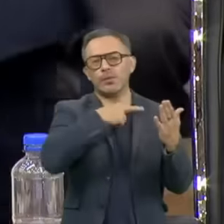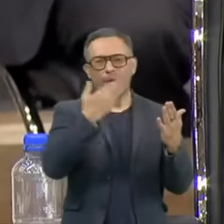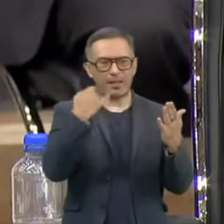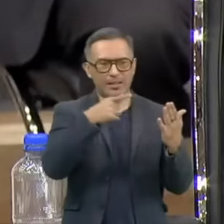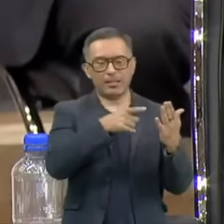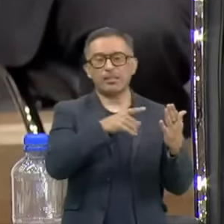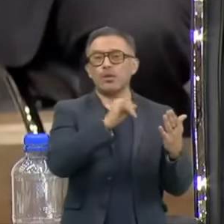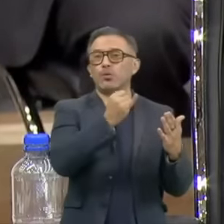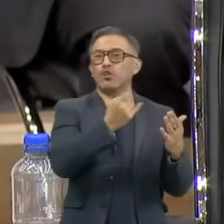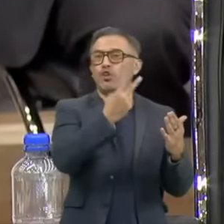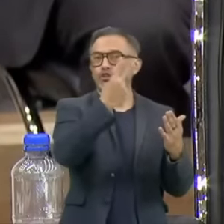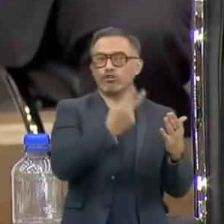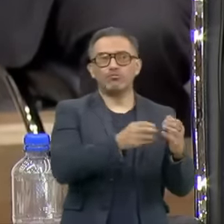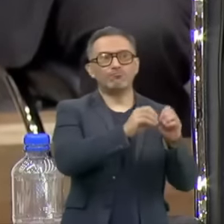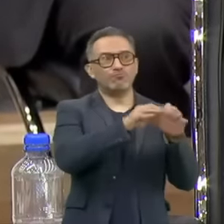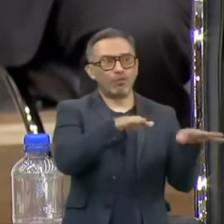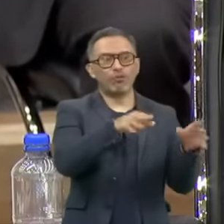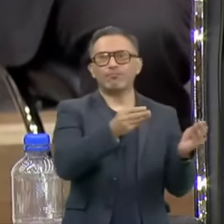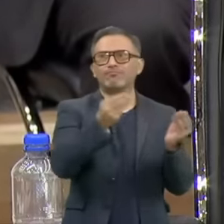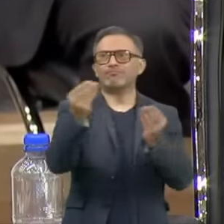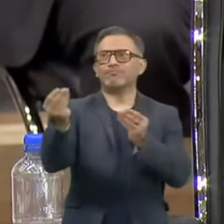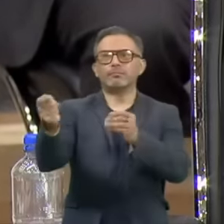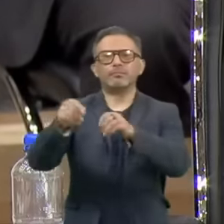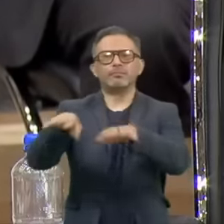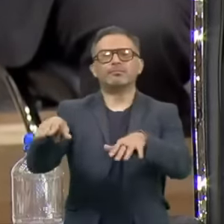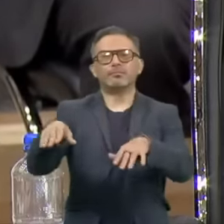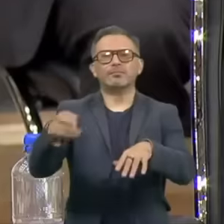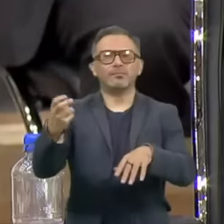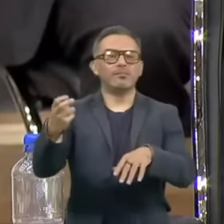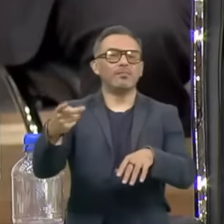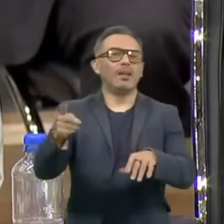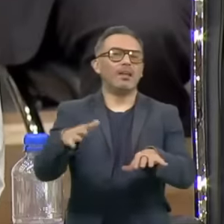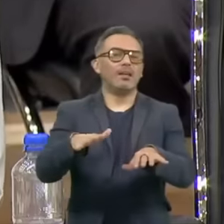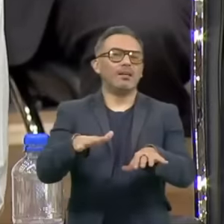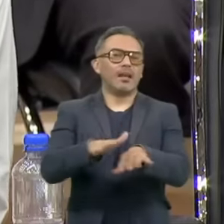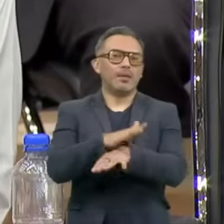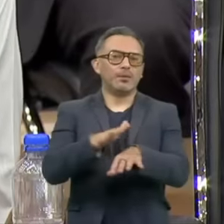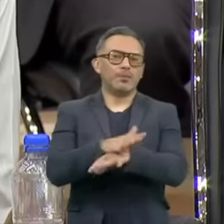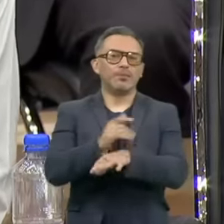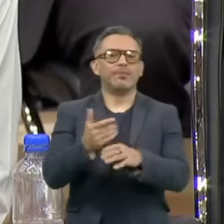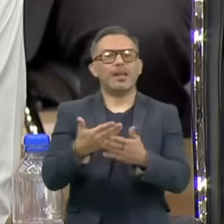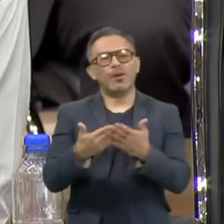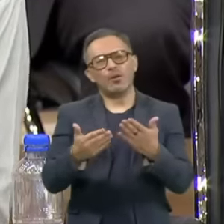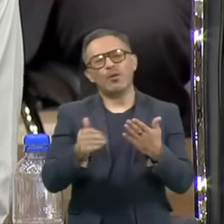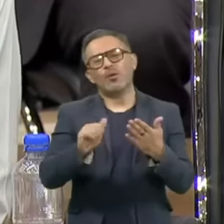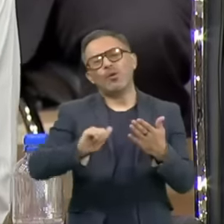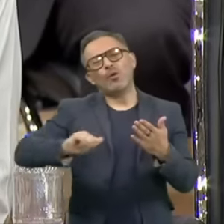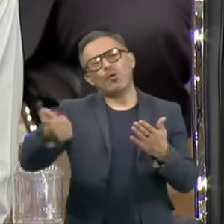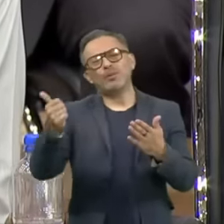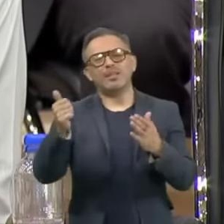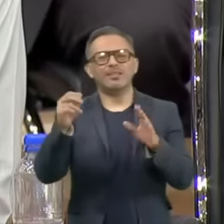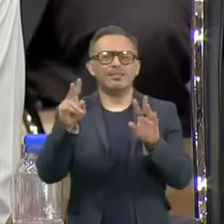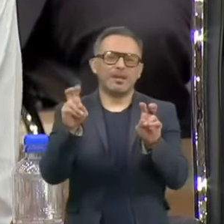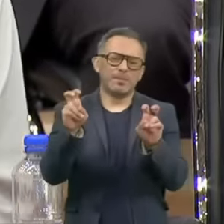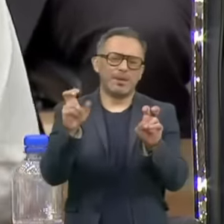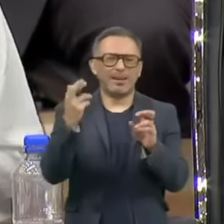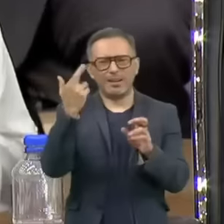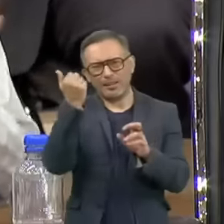2 de junio y que se han modificado con discusiones sobre otros criterios